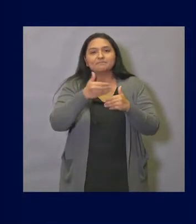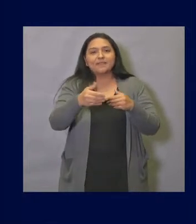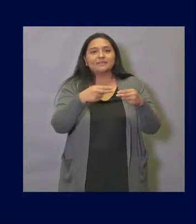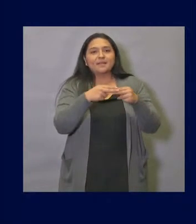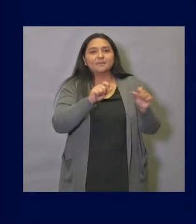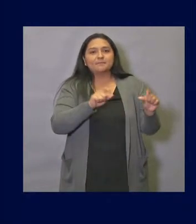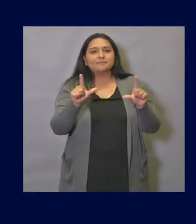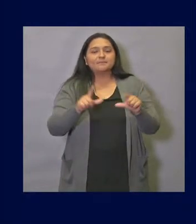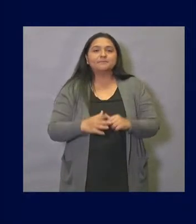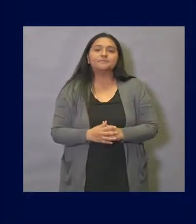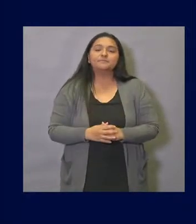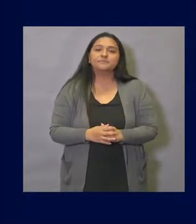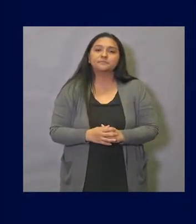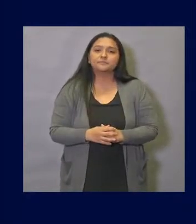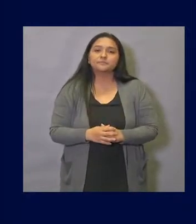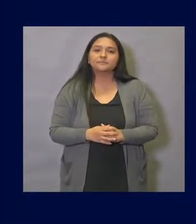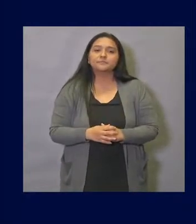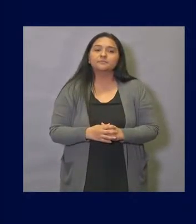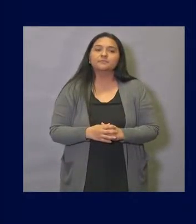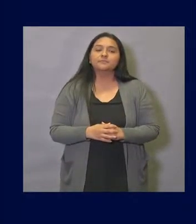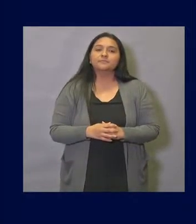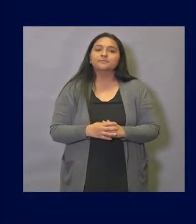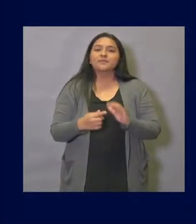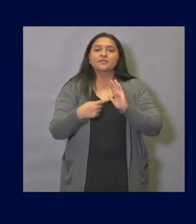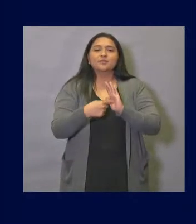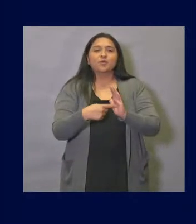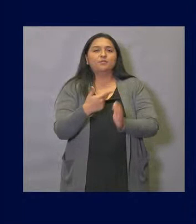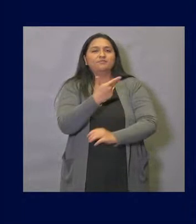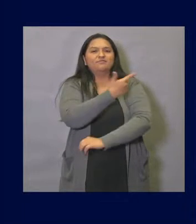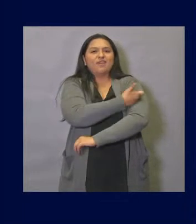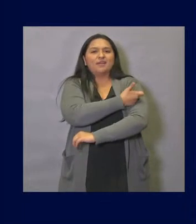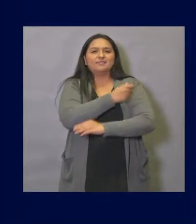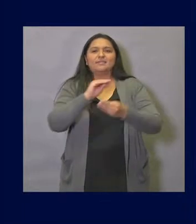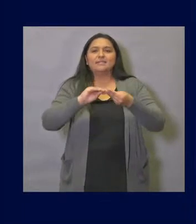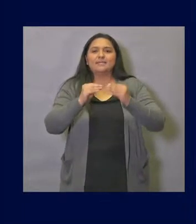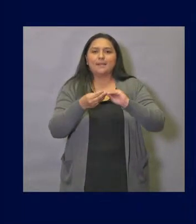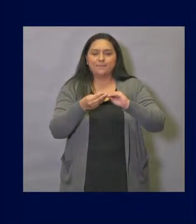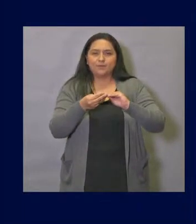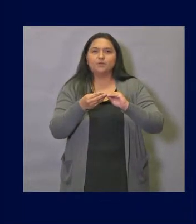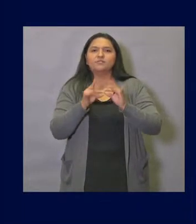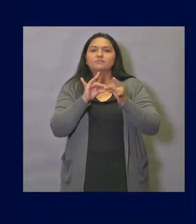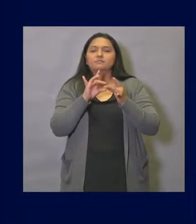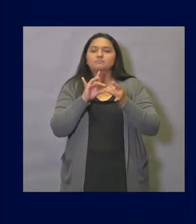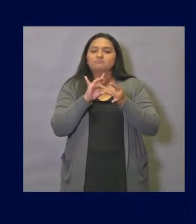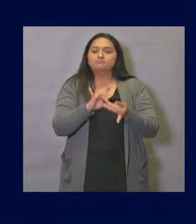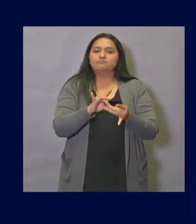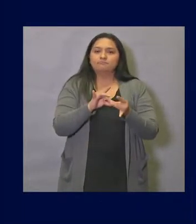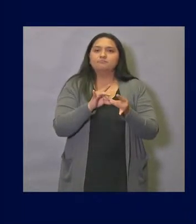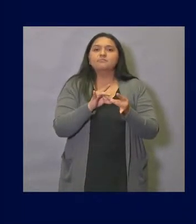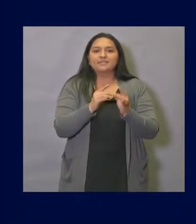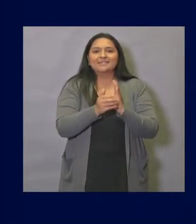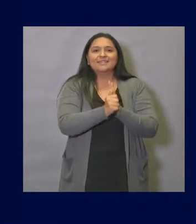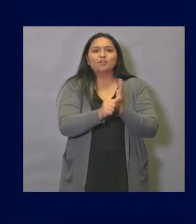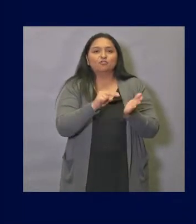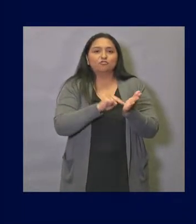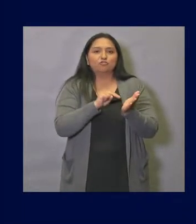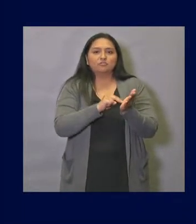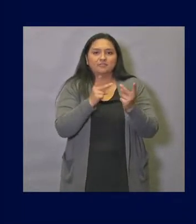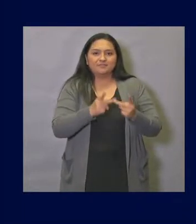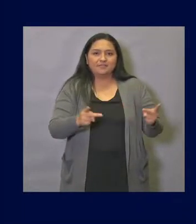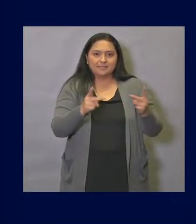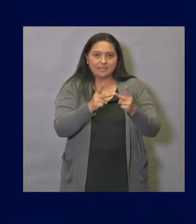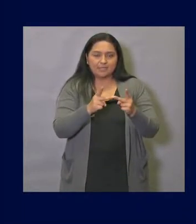Queremos señalar que las tasas de vacunación entre el personal de nuestros centros de enfermería especializada son altas.